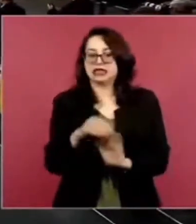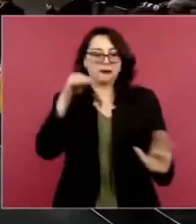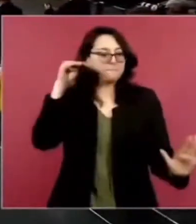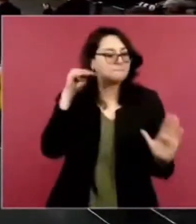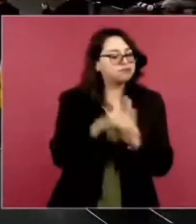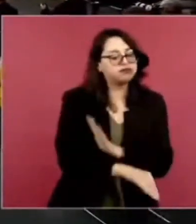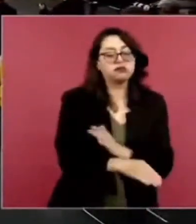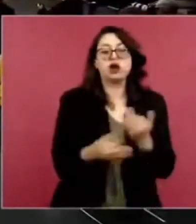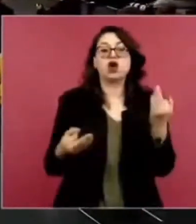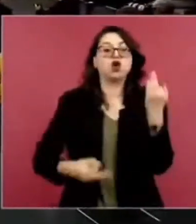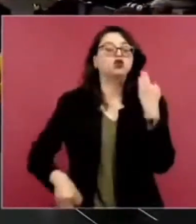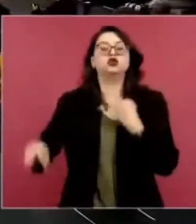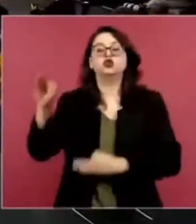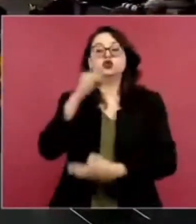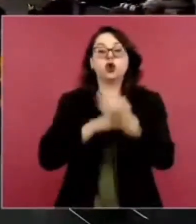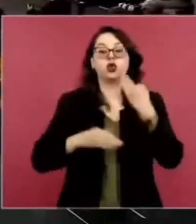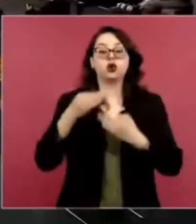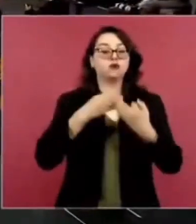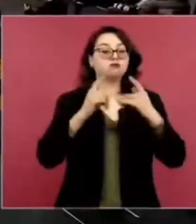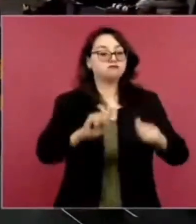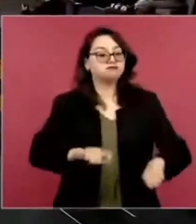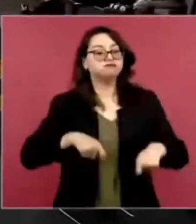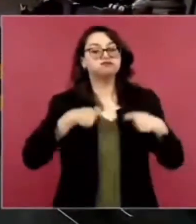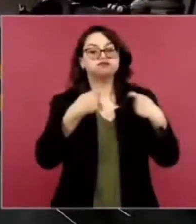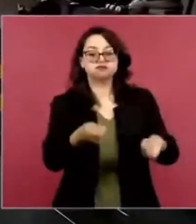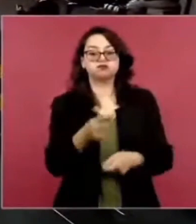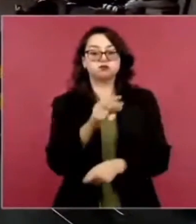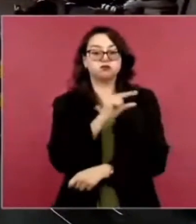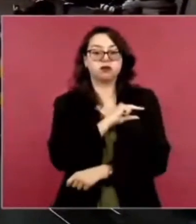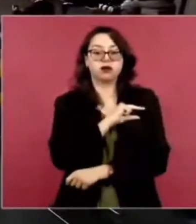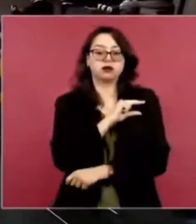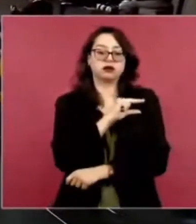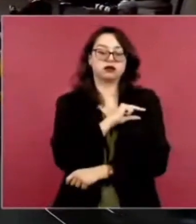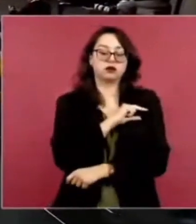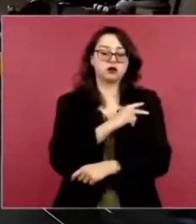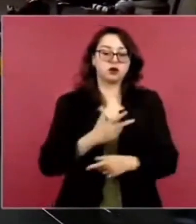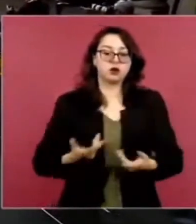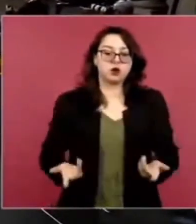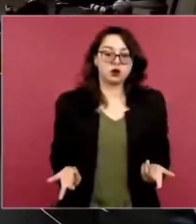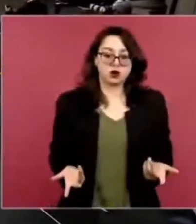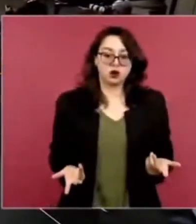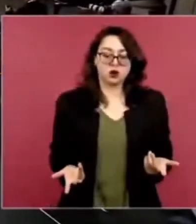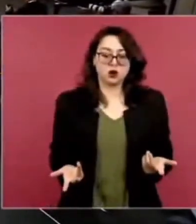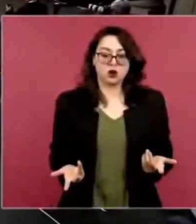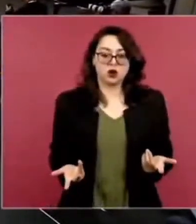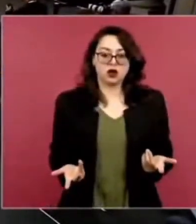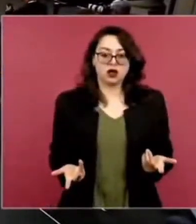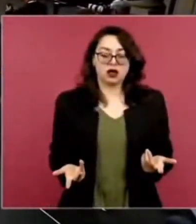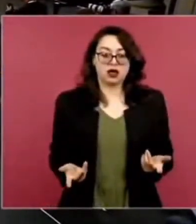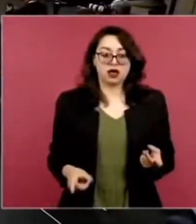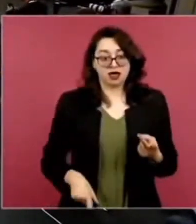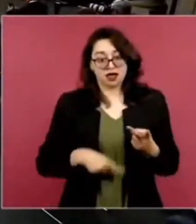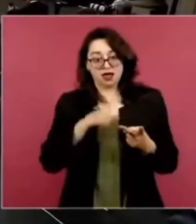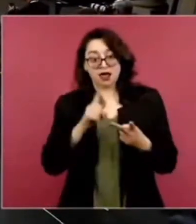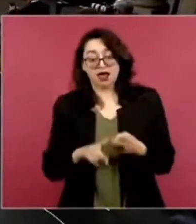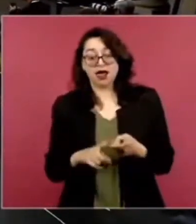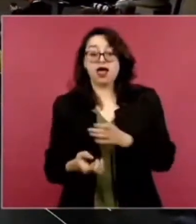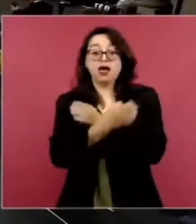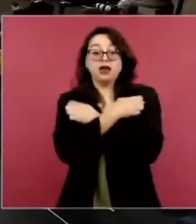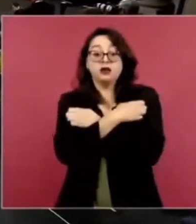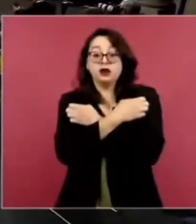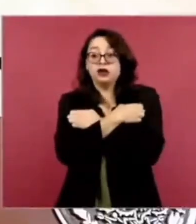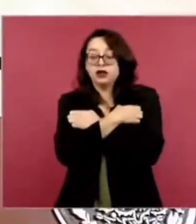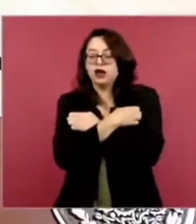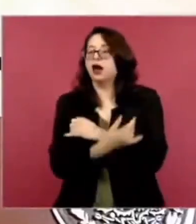Privatizaron todo, pero si vamos al terreno educativo, lo